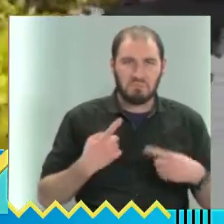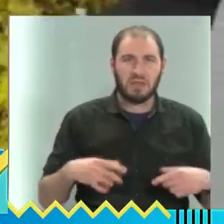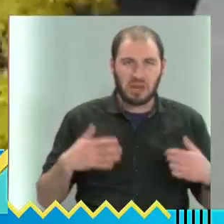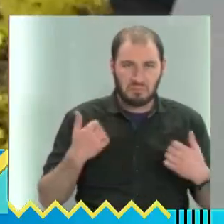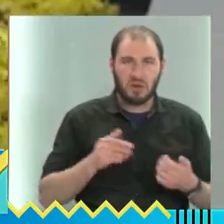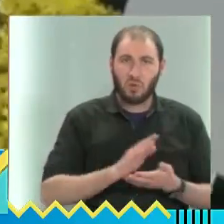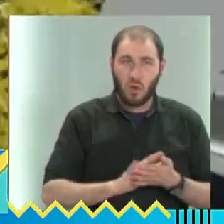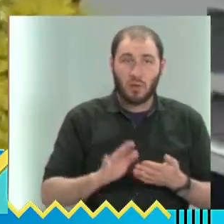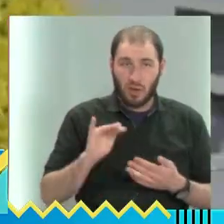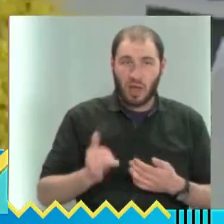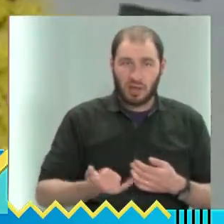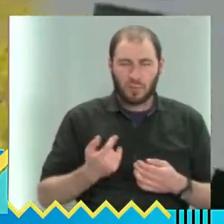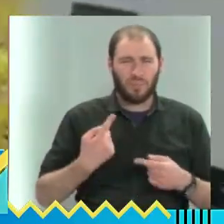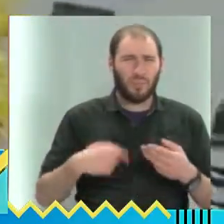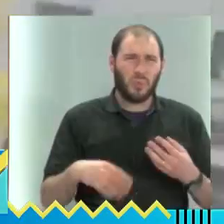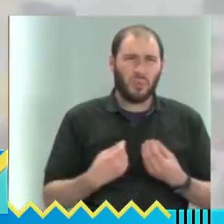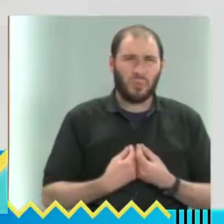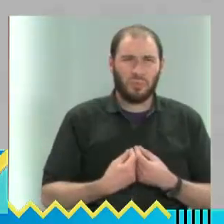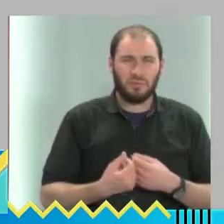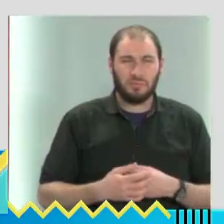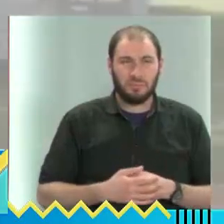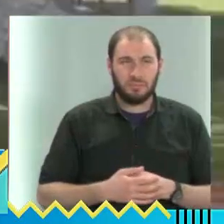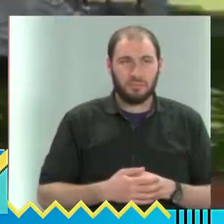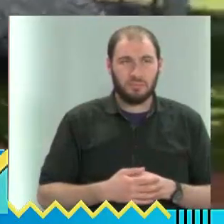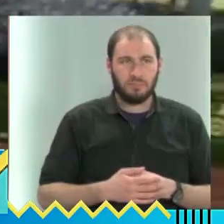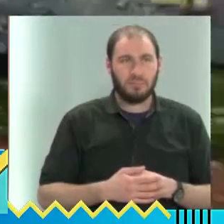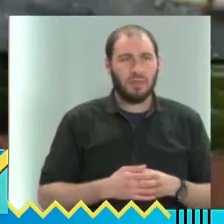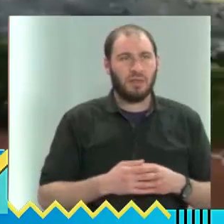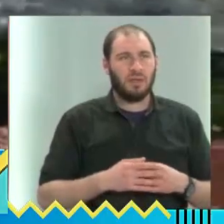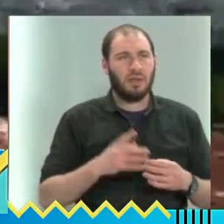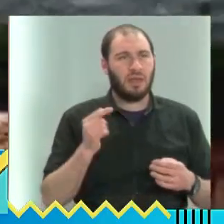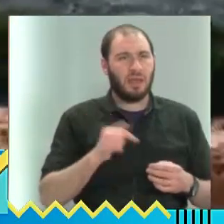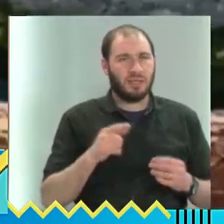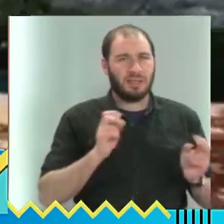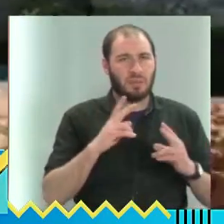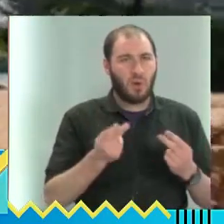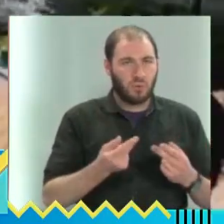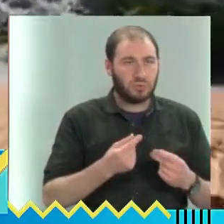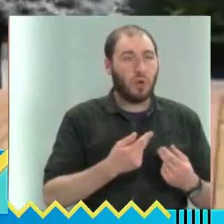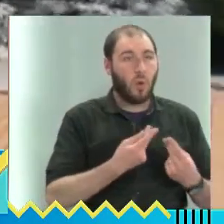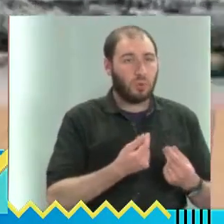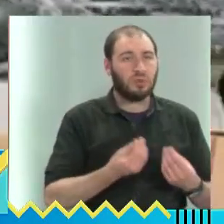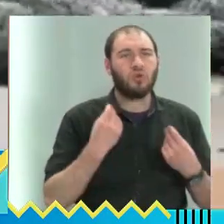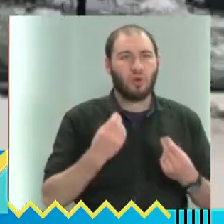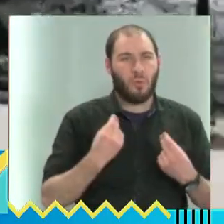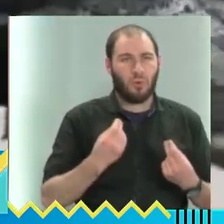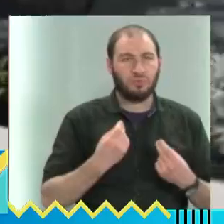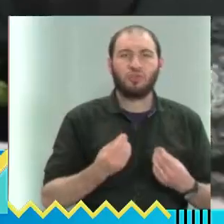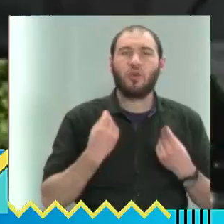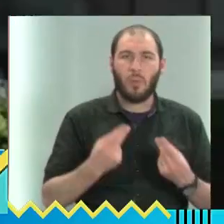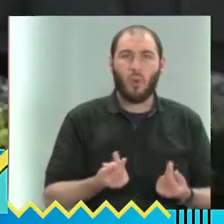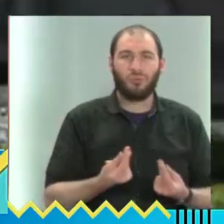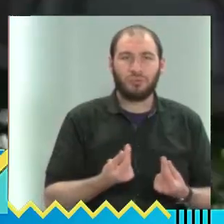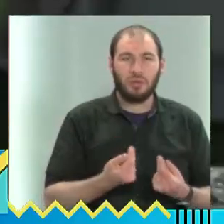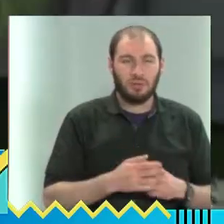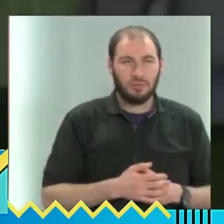¿Hay nuevos materiales? Un montón. Claro. Pero tiene que ver con el uso. El uso. ¿Cómo usarlo? ¿Cómo usarlo? ¿Cómo usarlo?